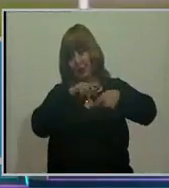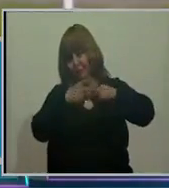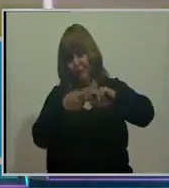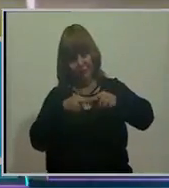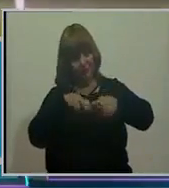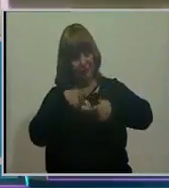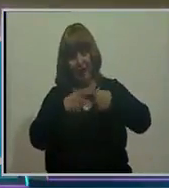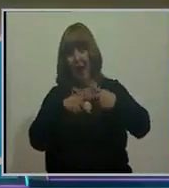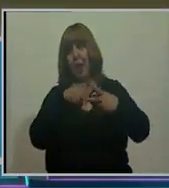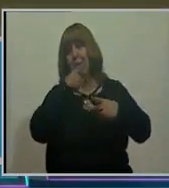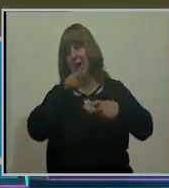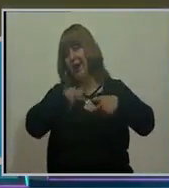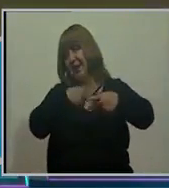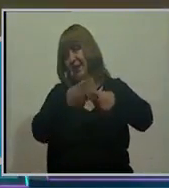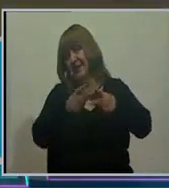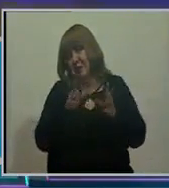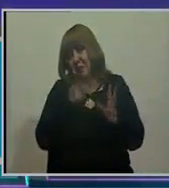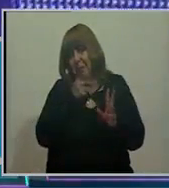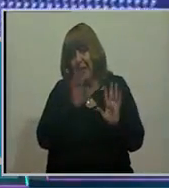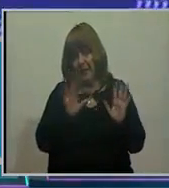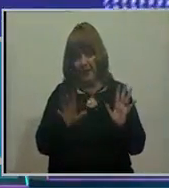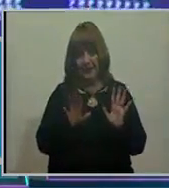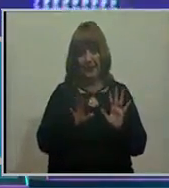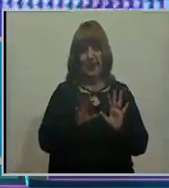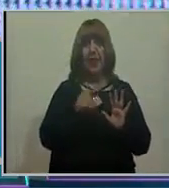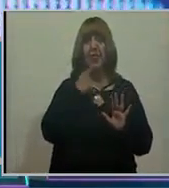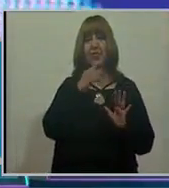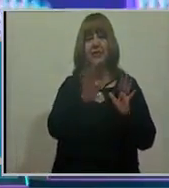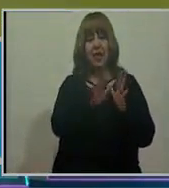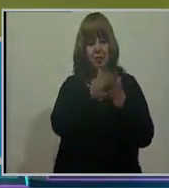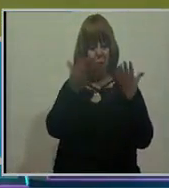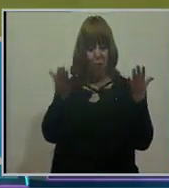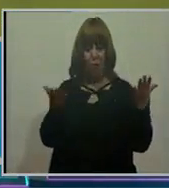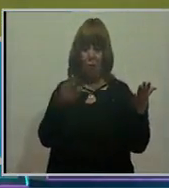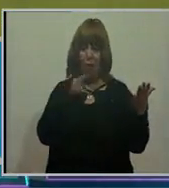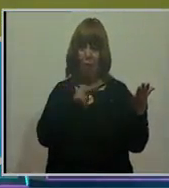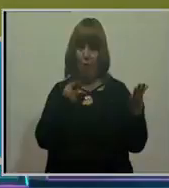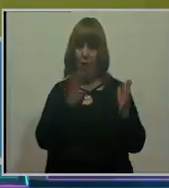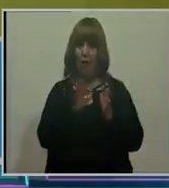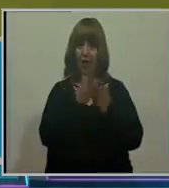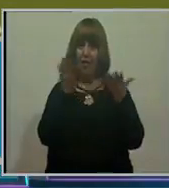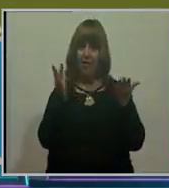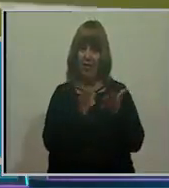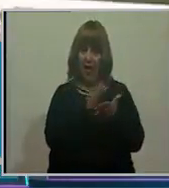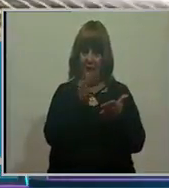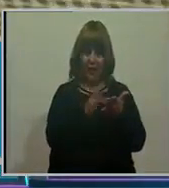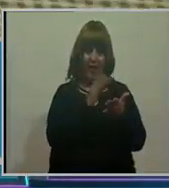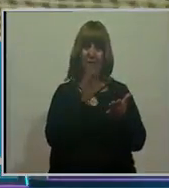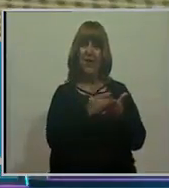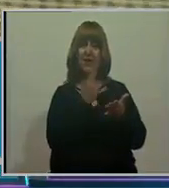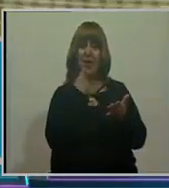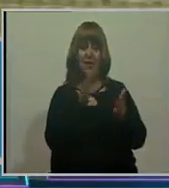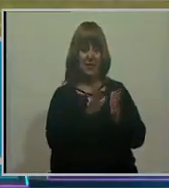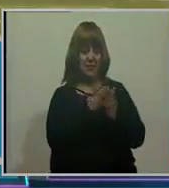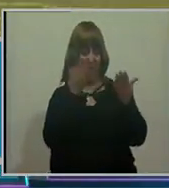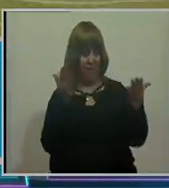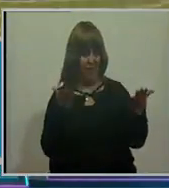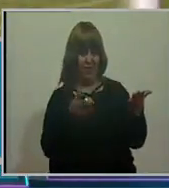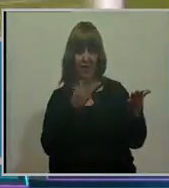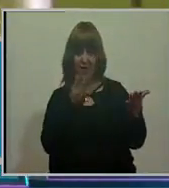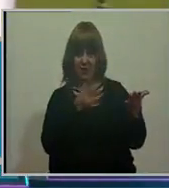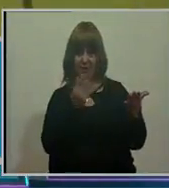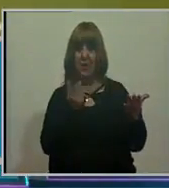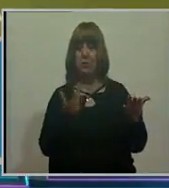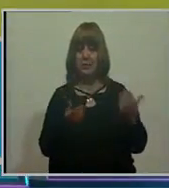No me tientes porque después me llama. Después me llama la Ferencia. El que se está controlando con los comentarios es Ricardo. No me tientes porque después me sacan amarilla. Yo ya